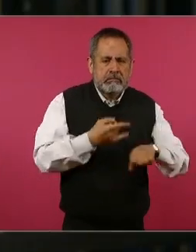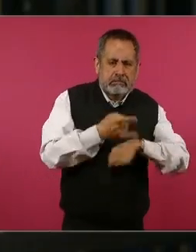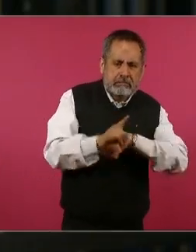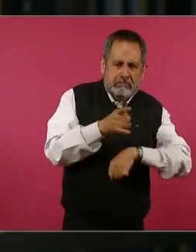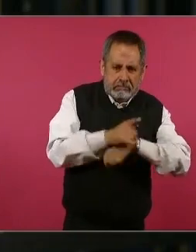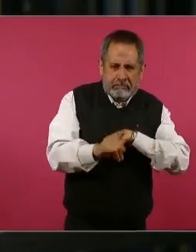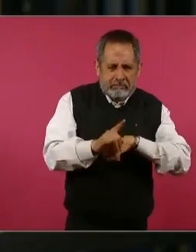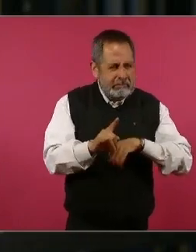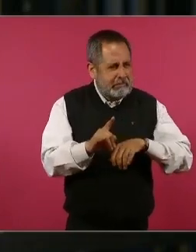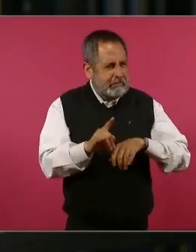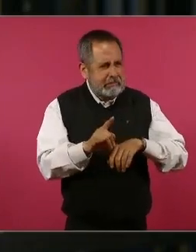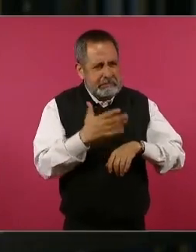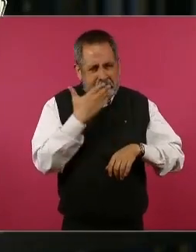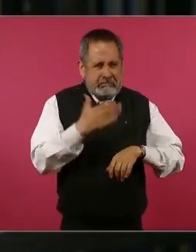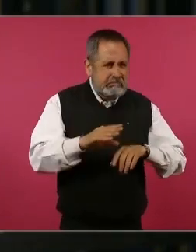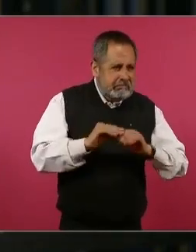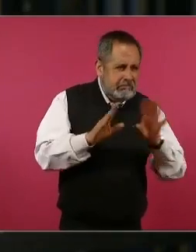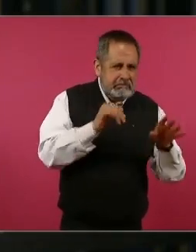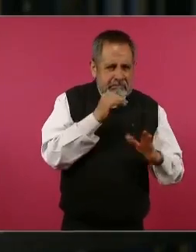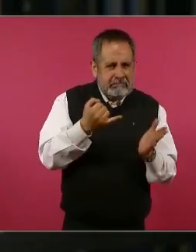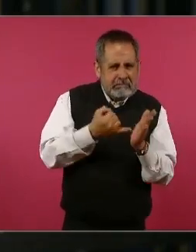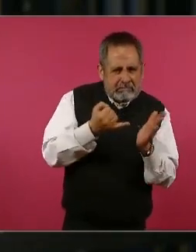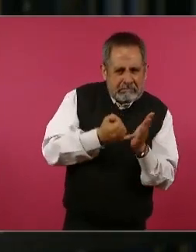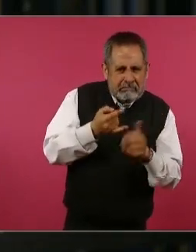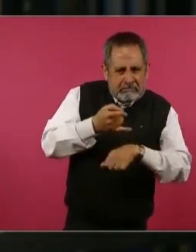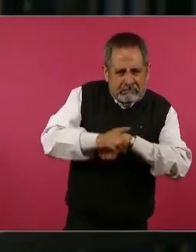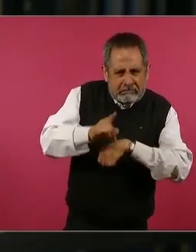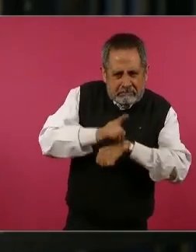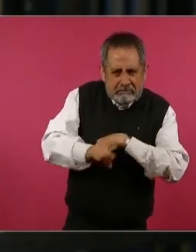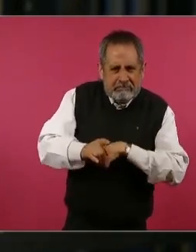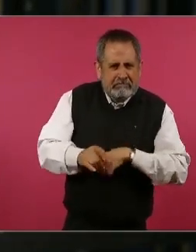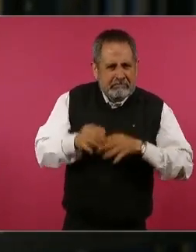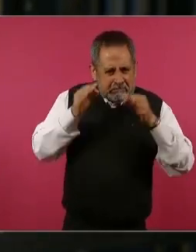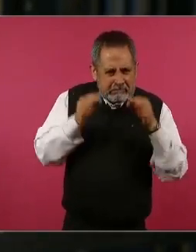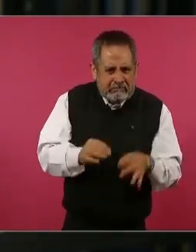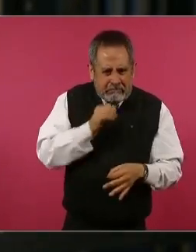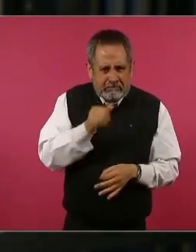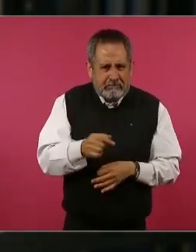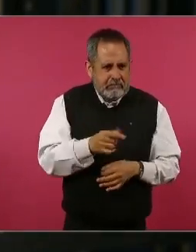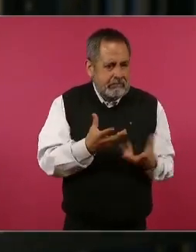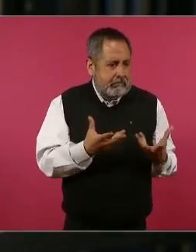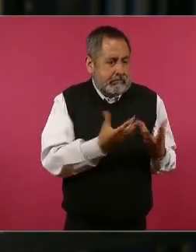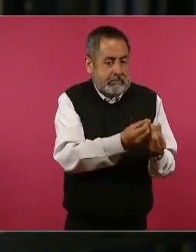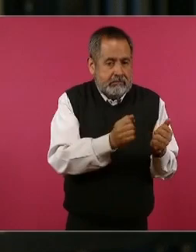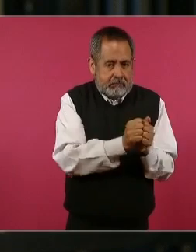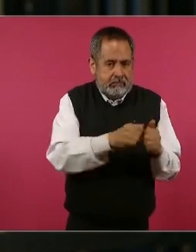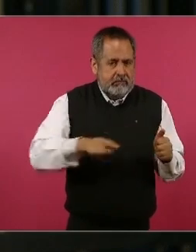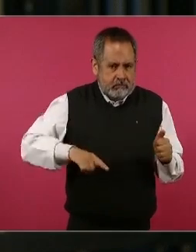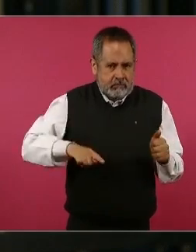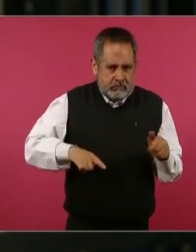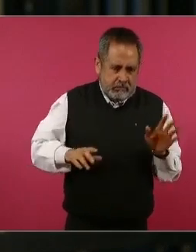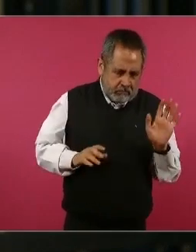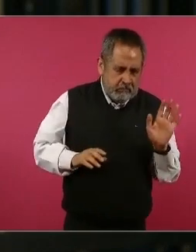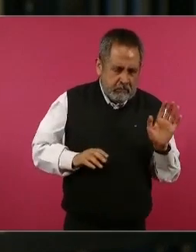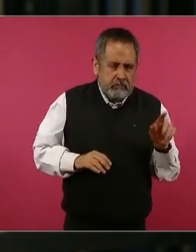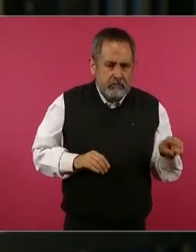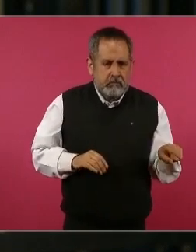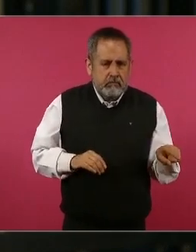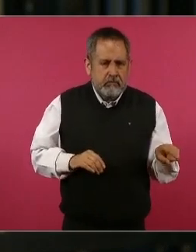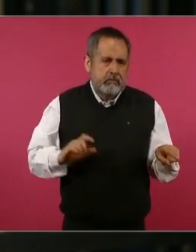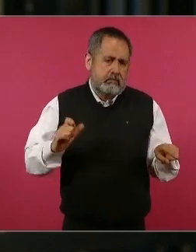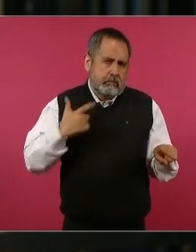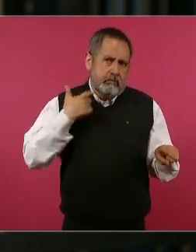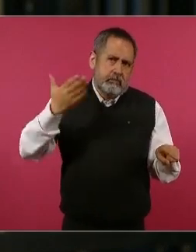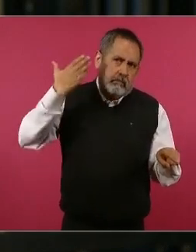poco transparentes, que eran, le trabajaban al gobierno en los